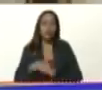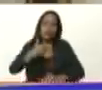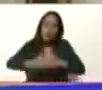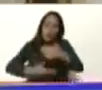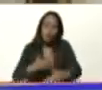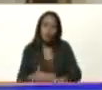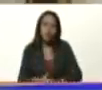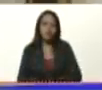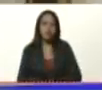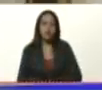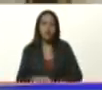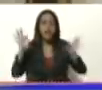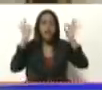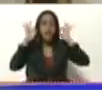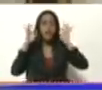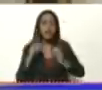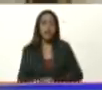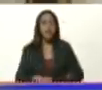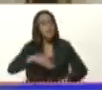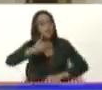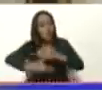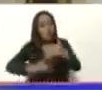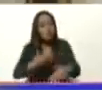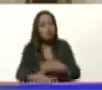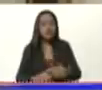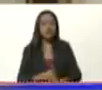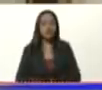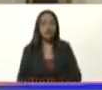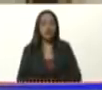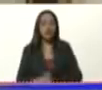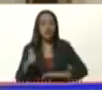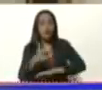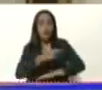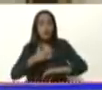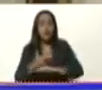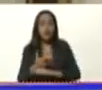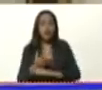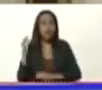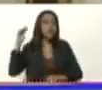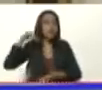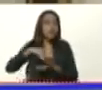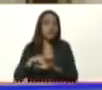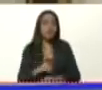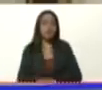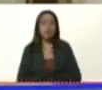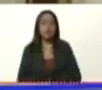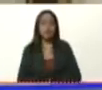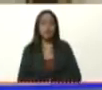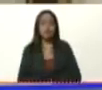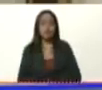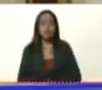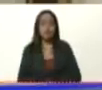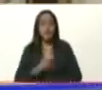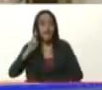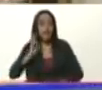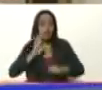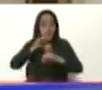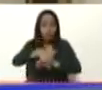progresivamente, Erika Farías, progresivamente, gobernador del estado Miranda, Héctor Rodríguez,